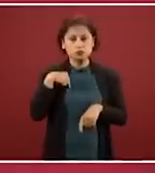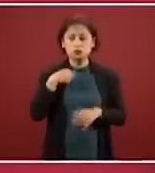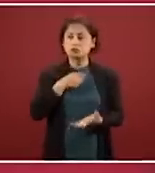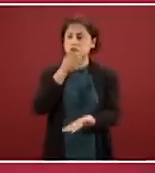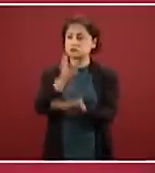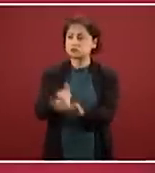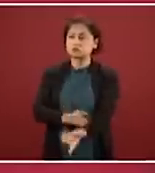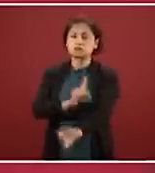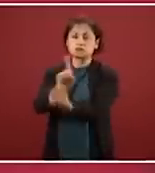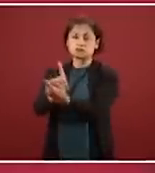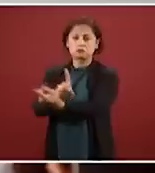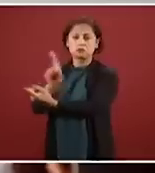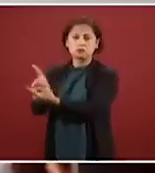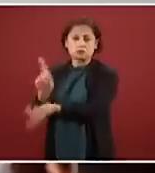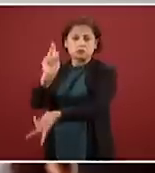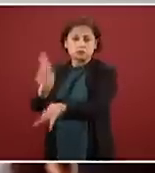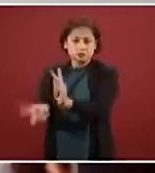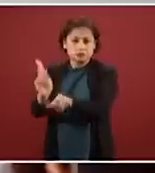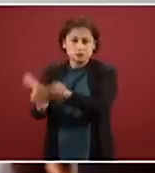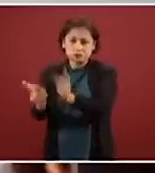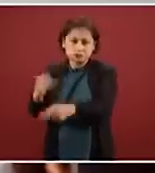con quien